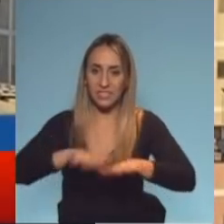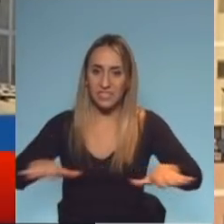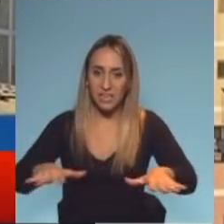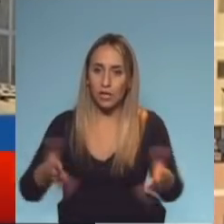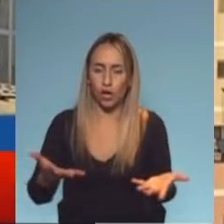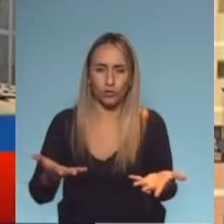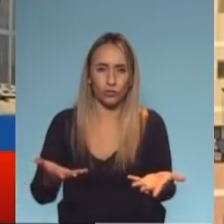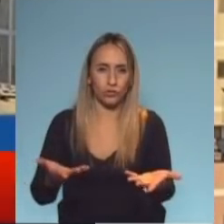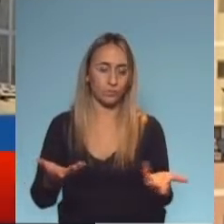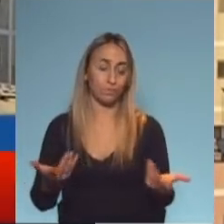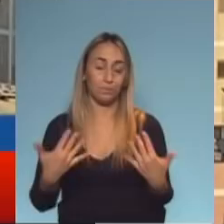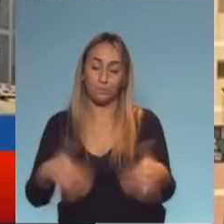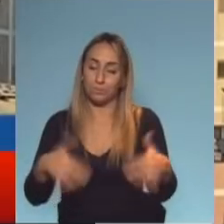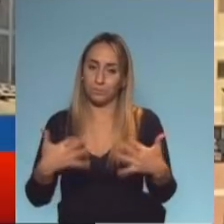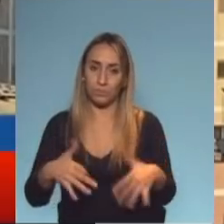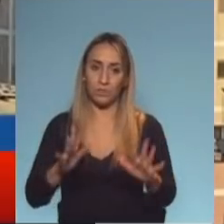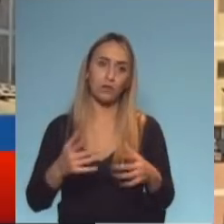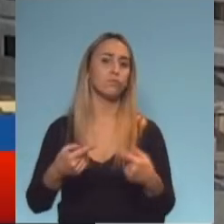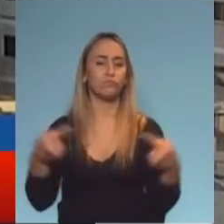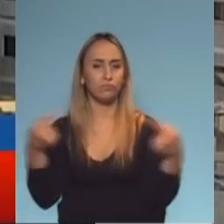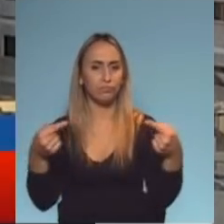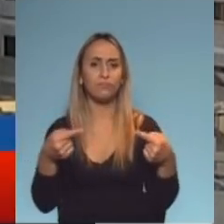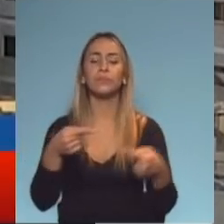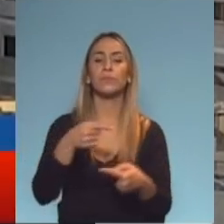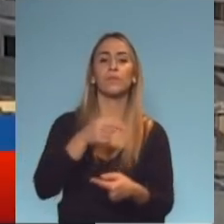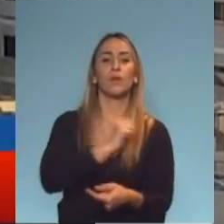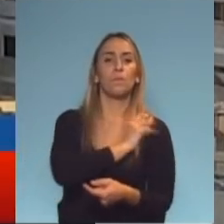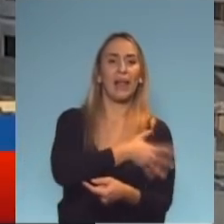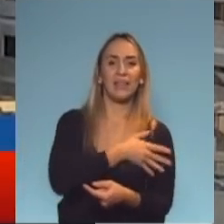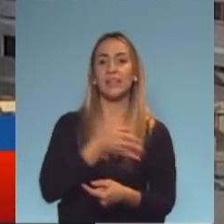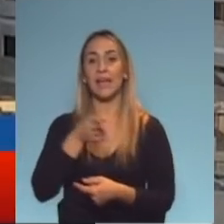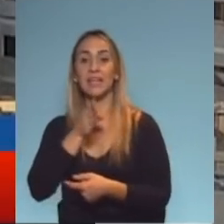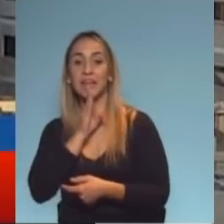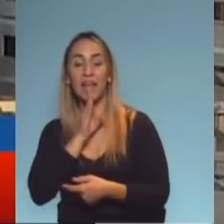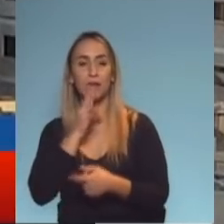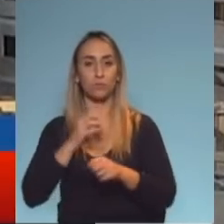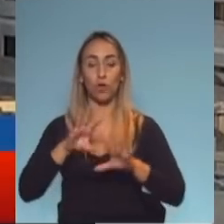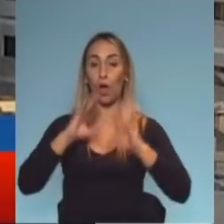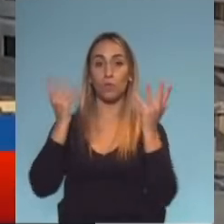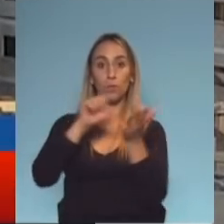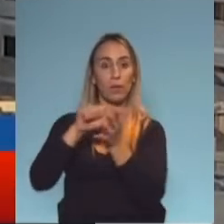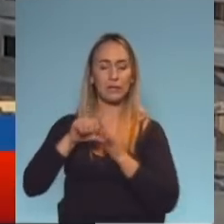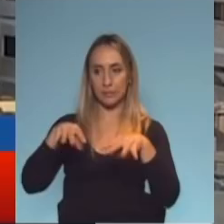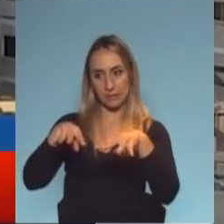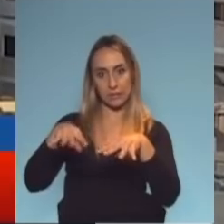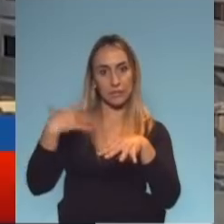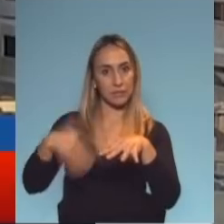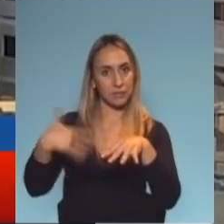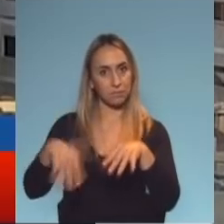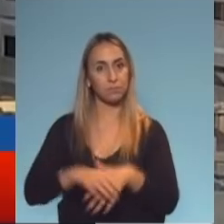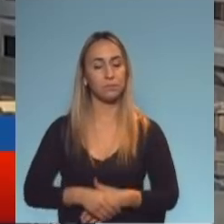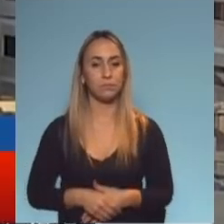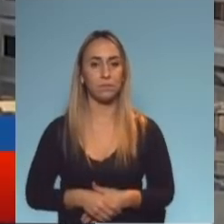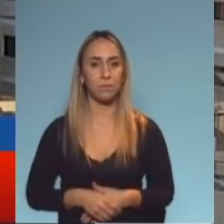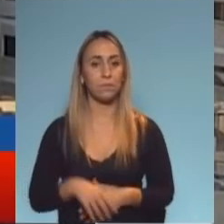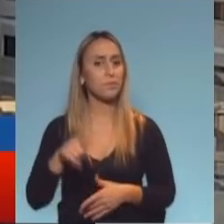de este conflicto, un conflicto palestino-israelí que el mundo está mirando en este momento. Y un conflicto que